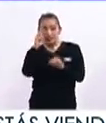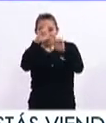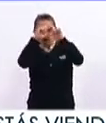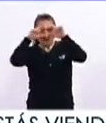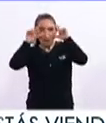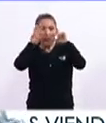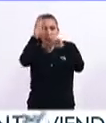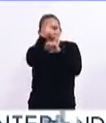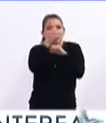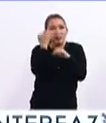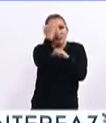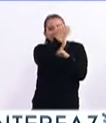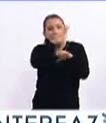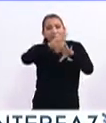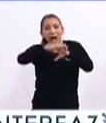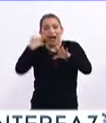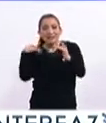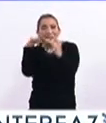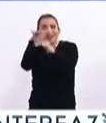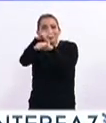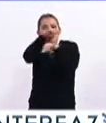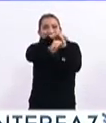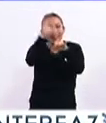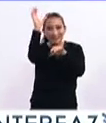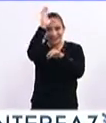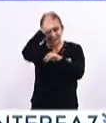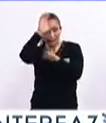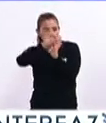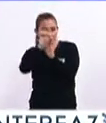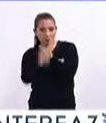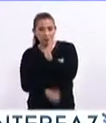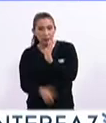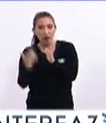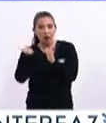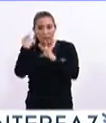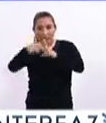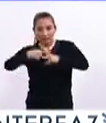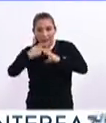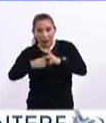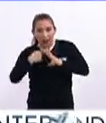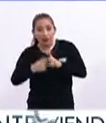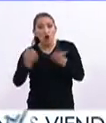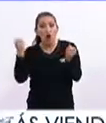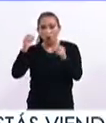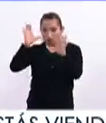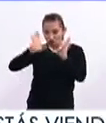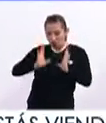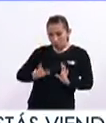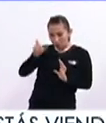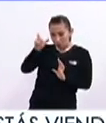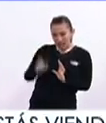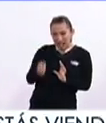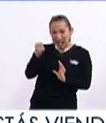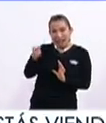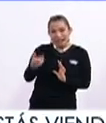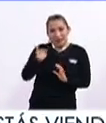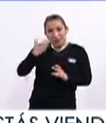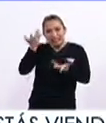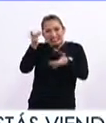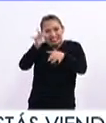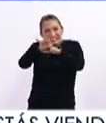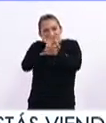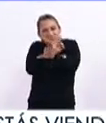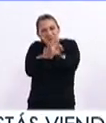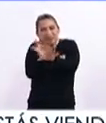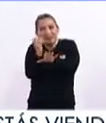se puede explorar de una manera más interactiva las ciencias, por ejemplo, las matemáticas o la anatomía, que hacen casi